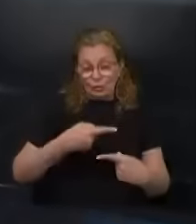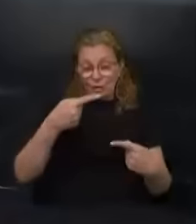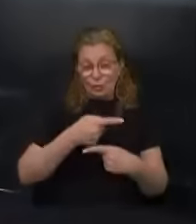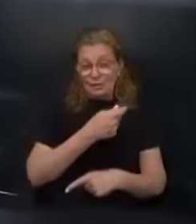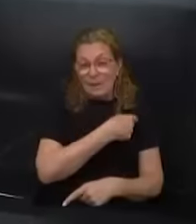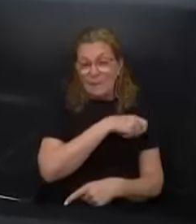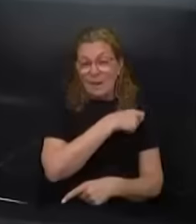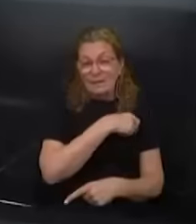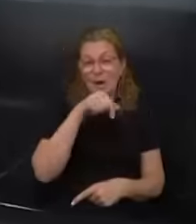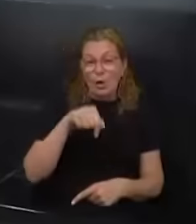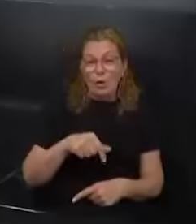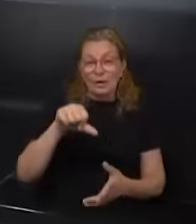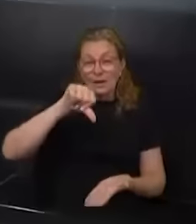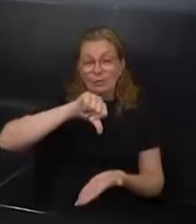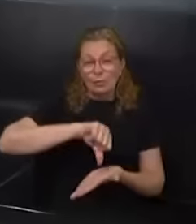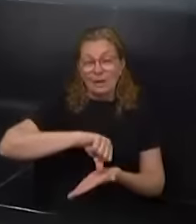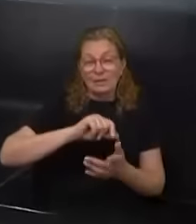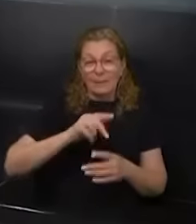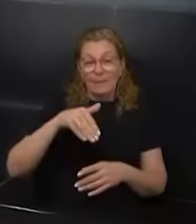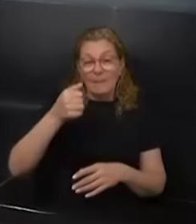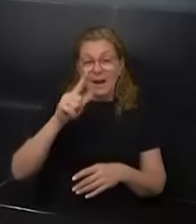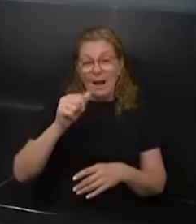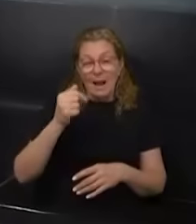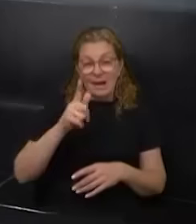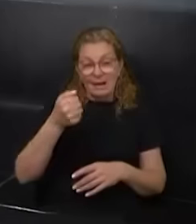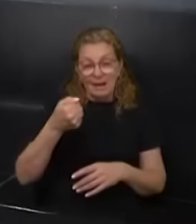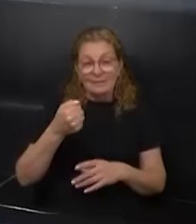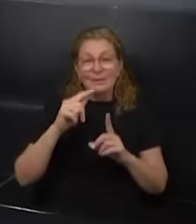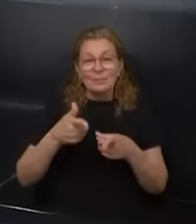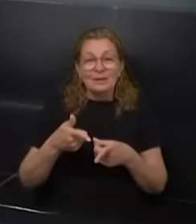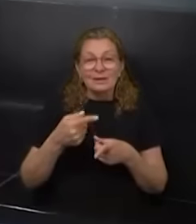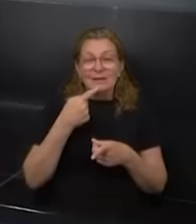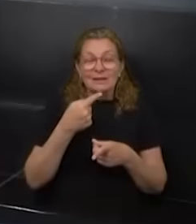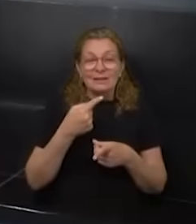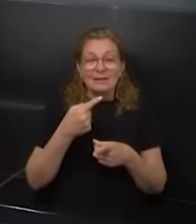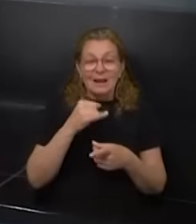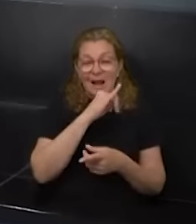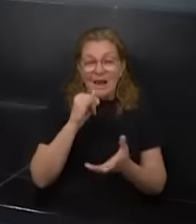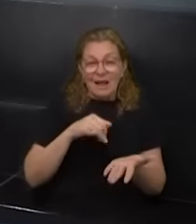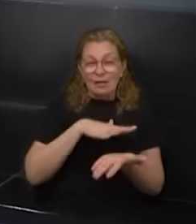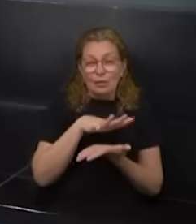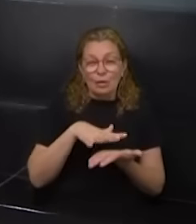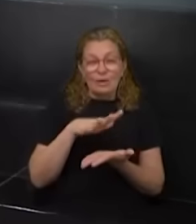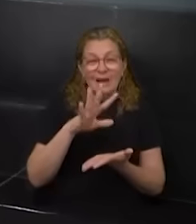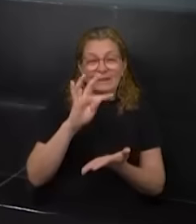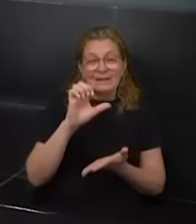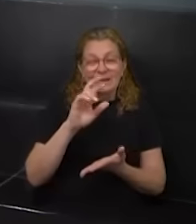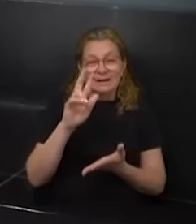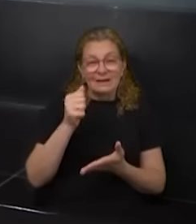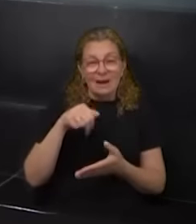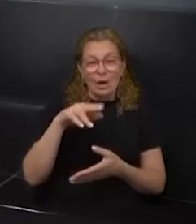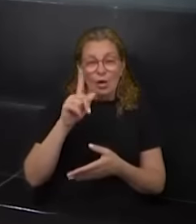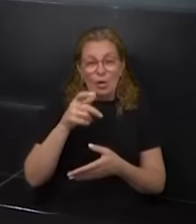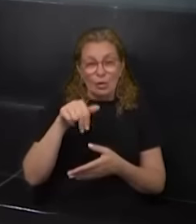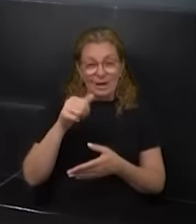tocado a la ciudad y a la provincia de Málaga en Andalucía y también a la zona de tarragona en Cataluña